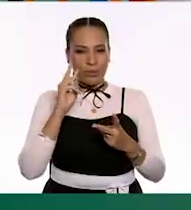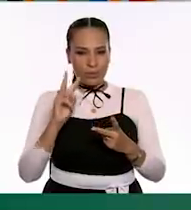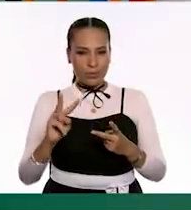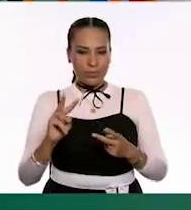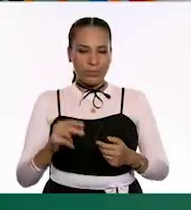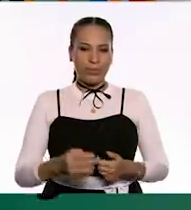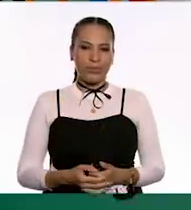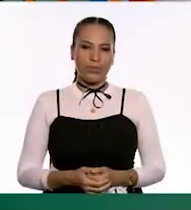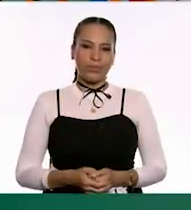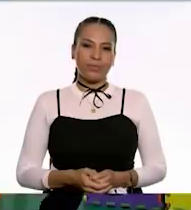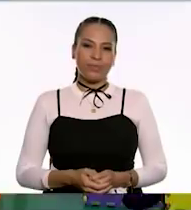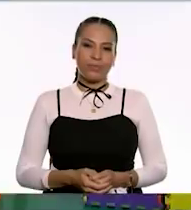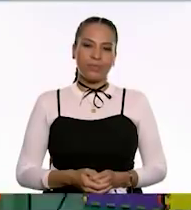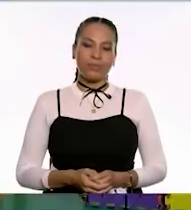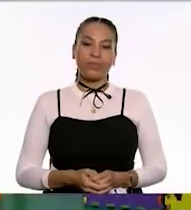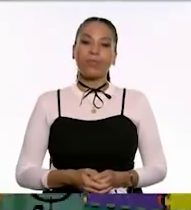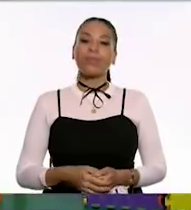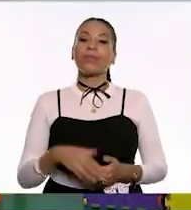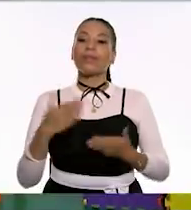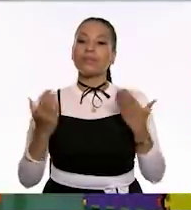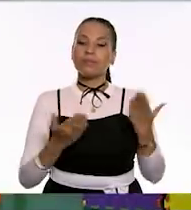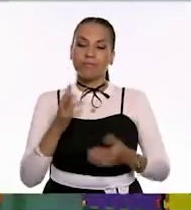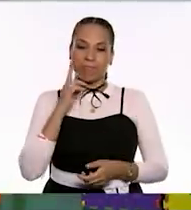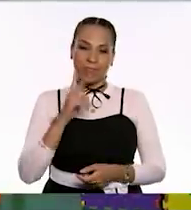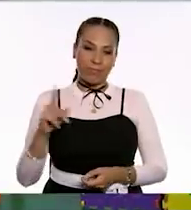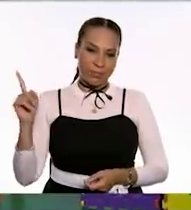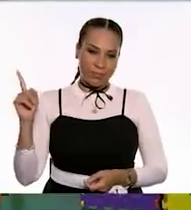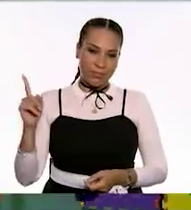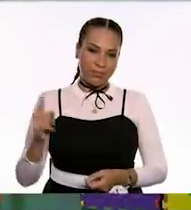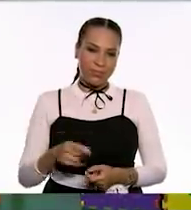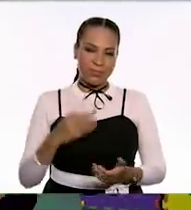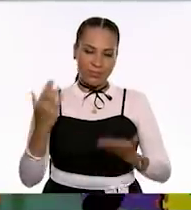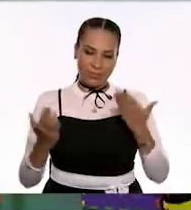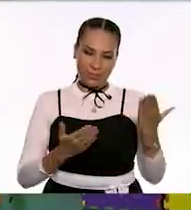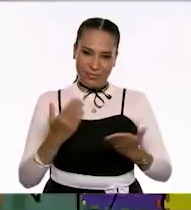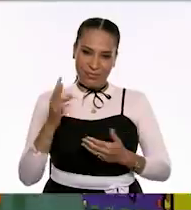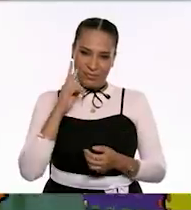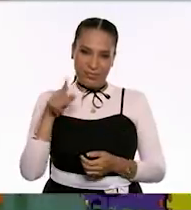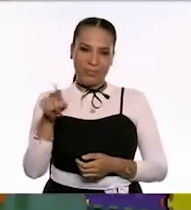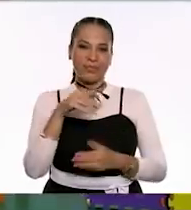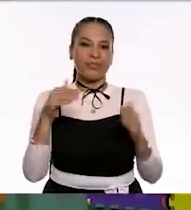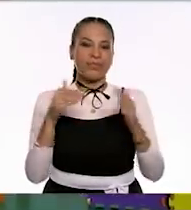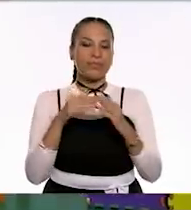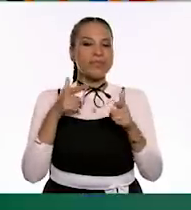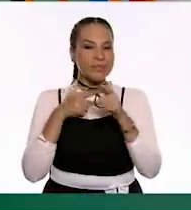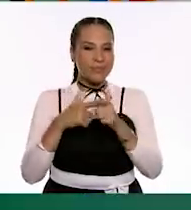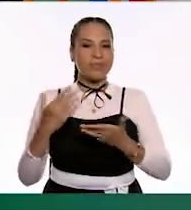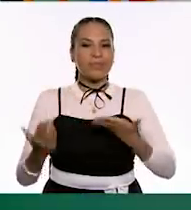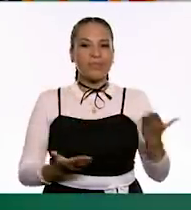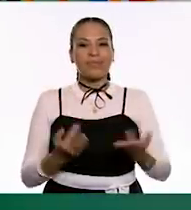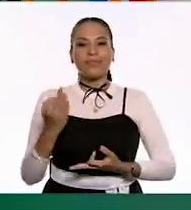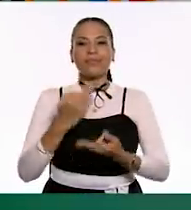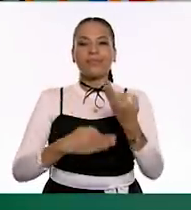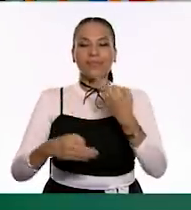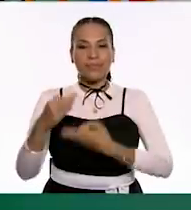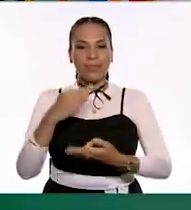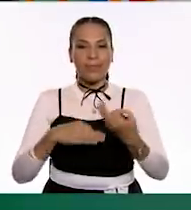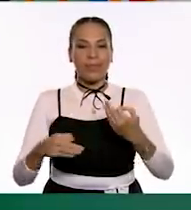grave, agudo. Y ahora sí bailenle. Eso es libre, ¿eh? Ahí en su casa espero que sigan bailando todos.